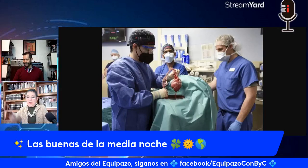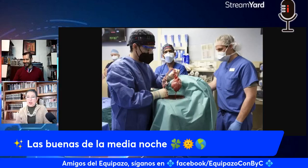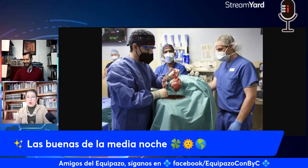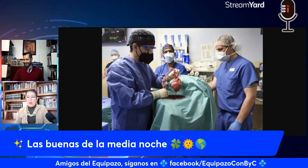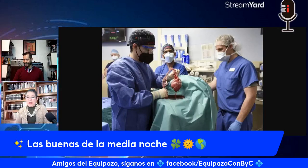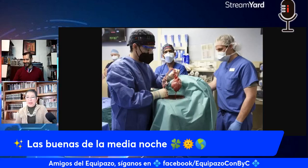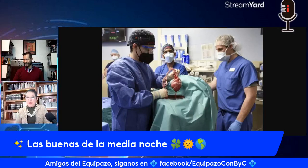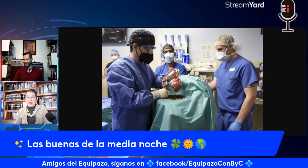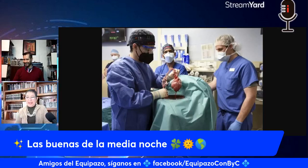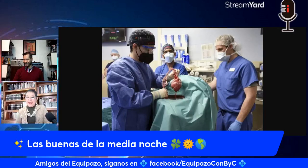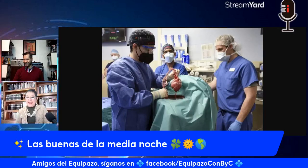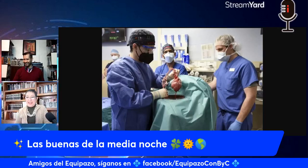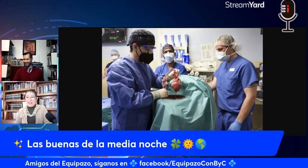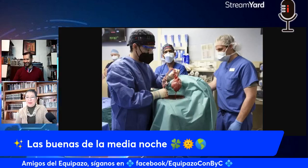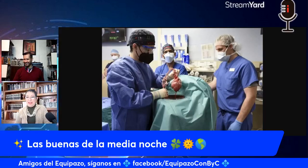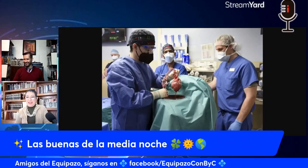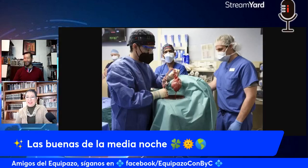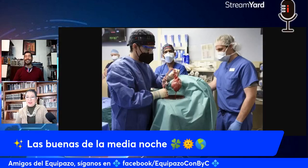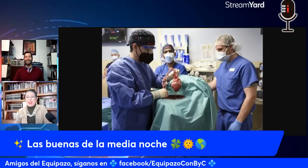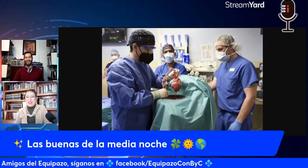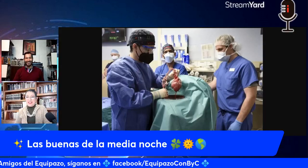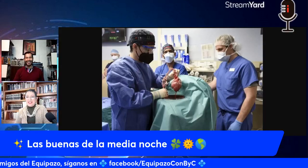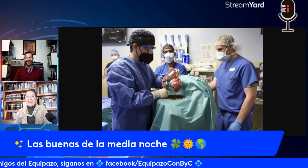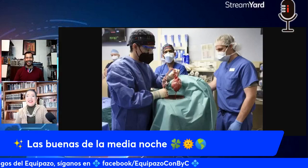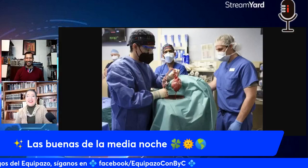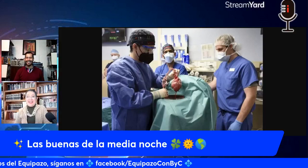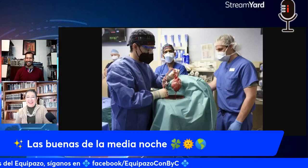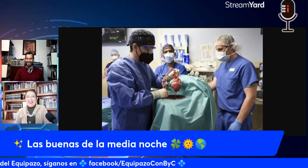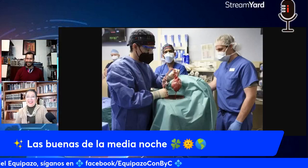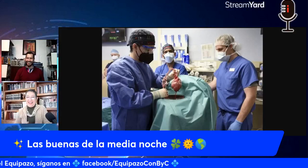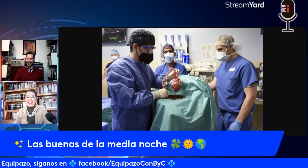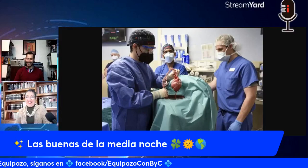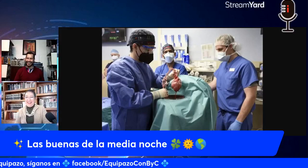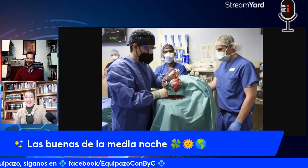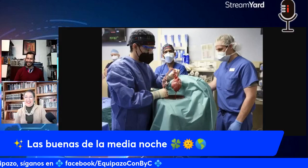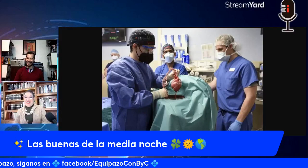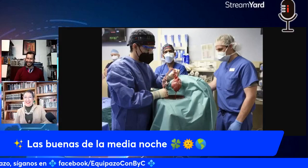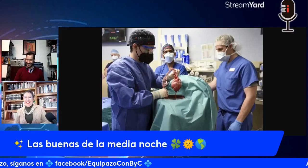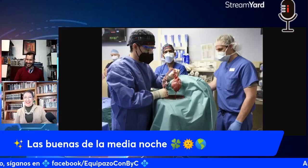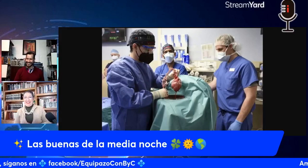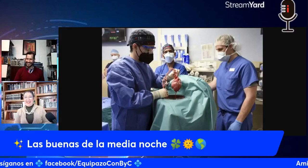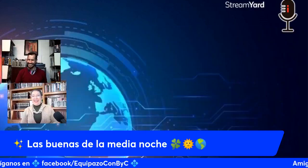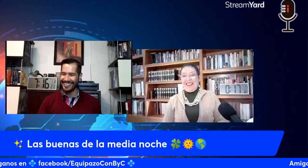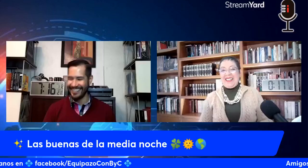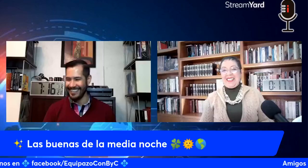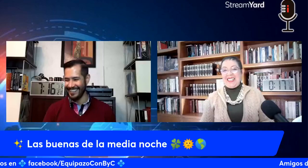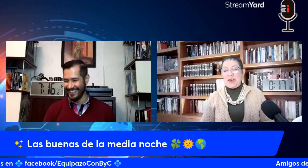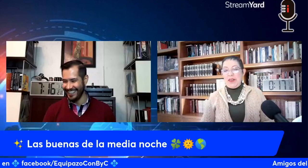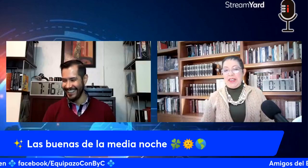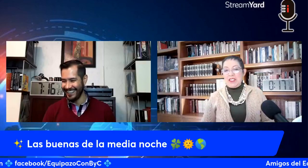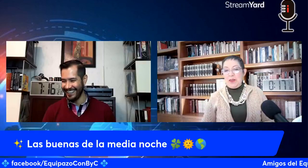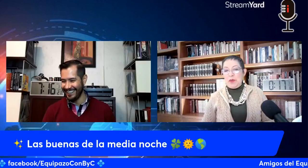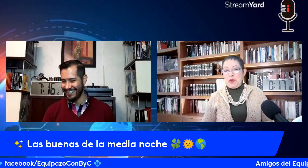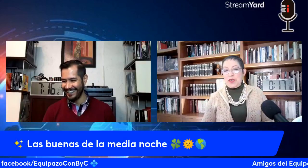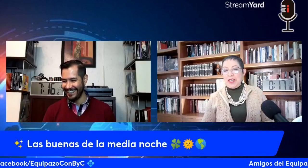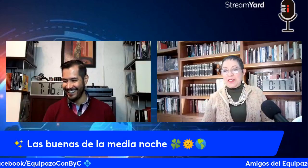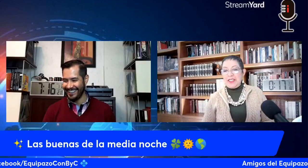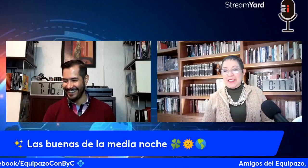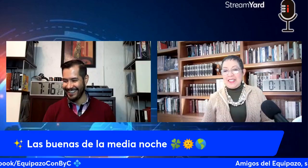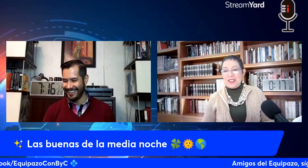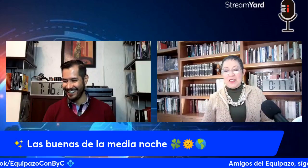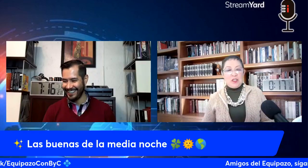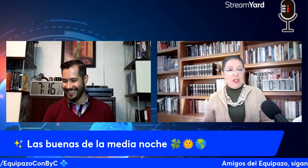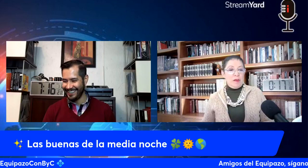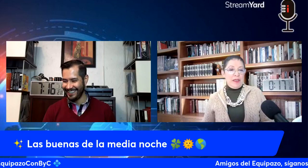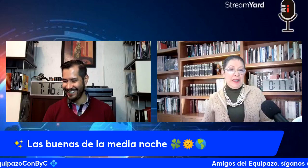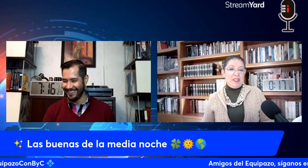dice muy compatible dice elizabeth está muy buena gracias y dice que no en caso que por un rato